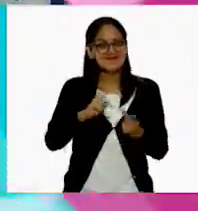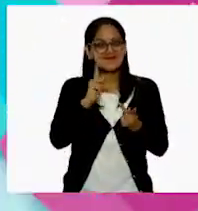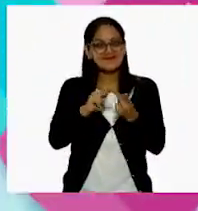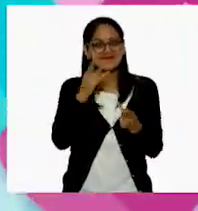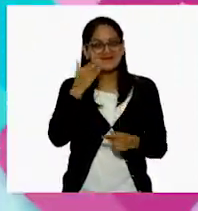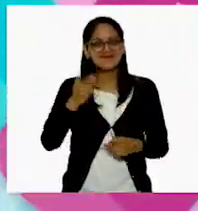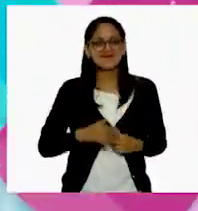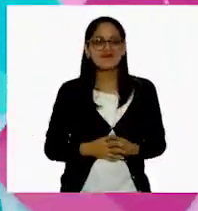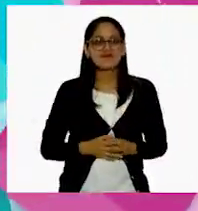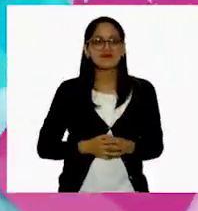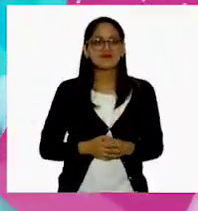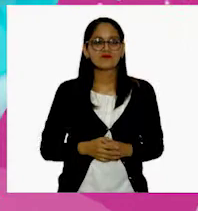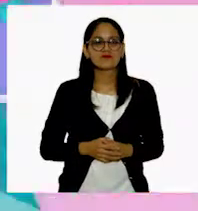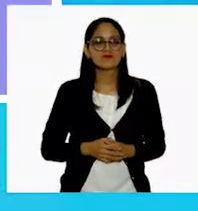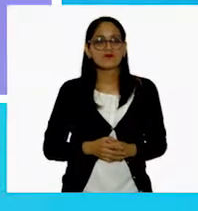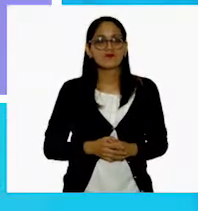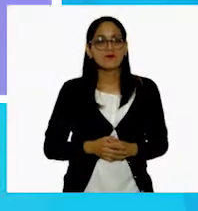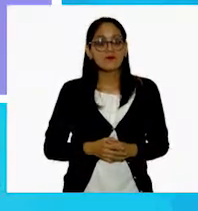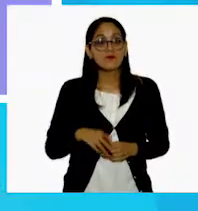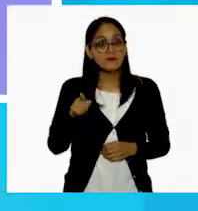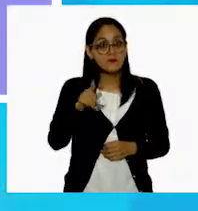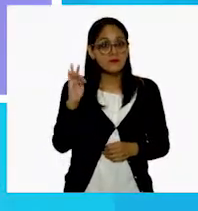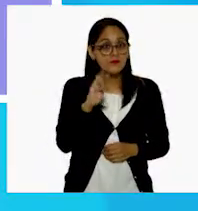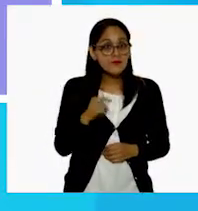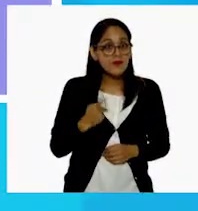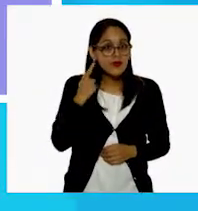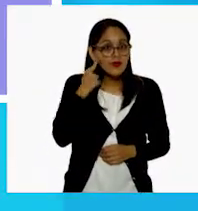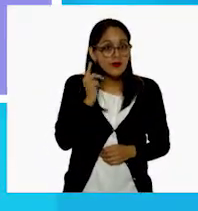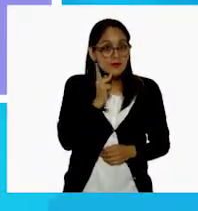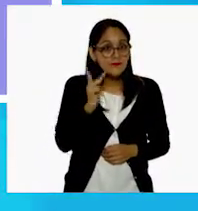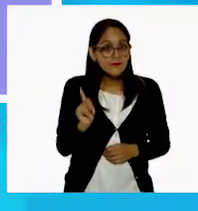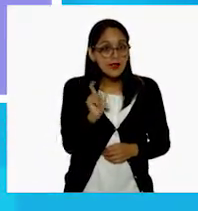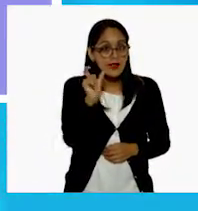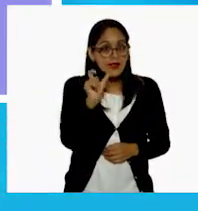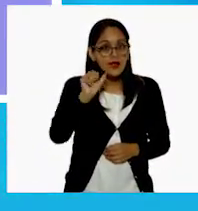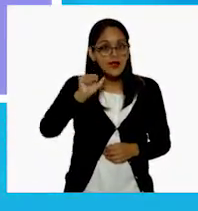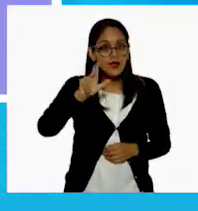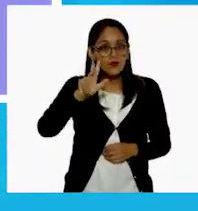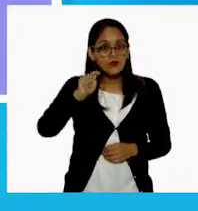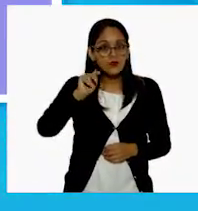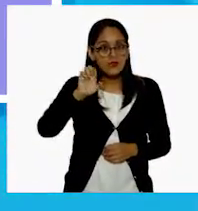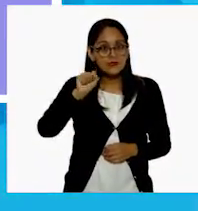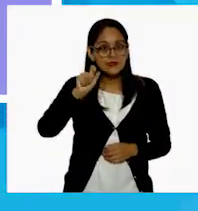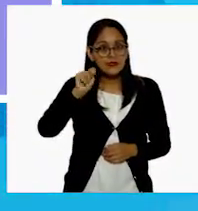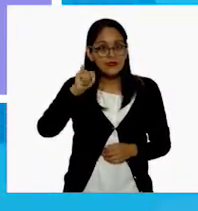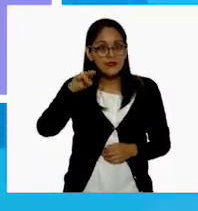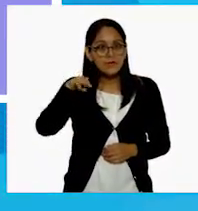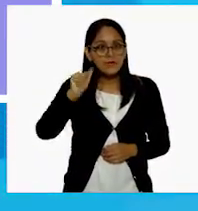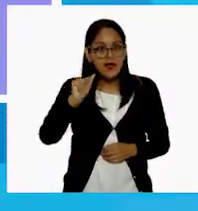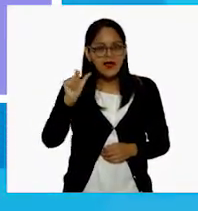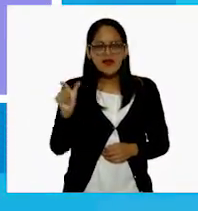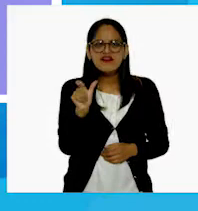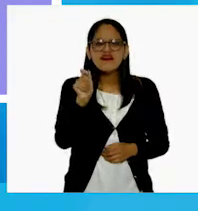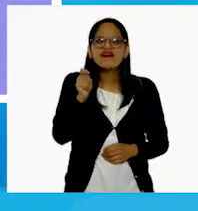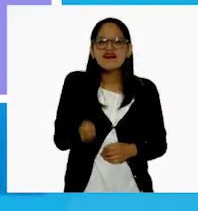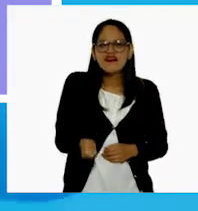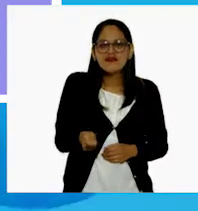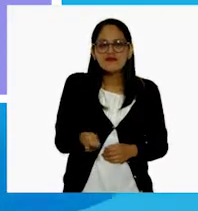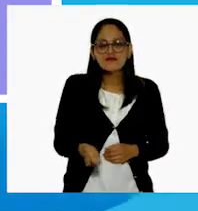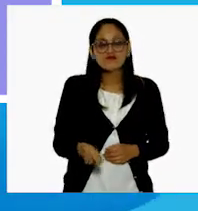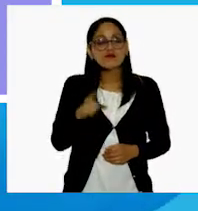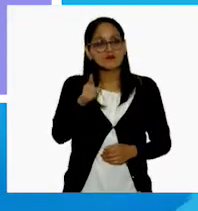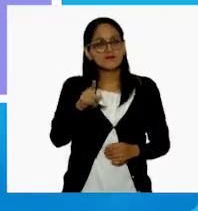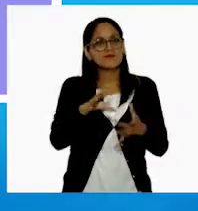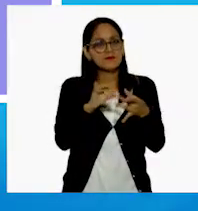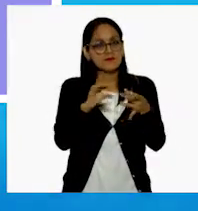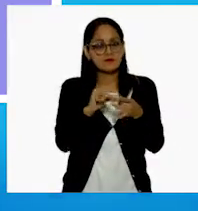¡Esa supercapa! ¿Alguna vez has escuchado la palabra autoestima? ¿Te has preguntado qué es eso? Tiene